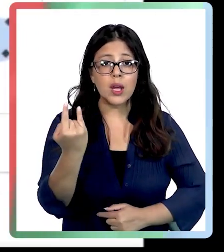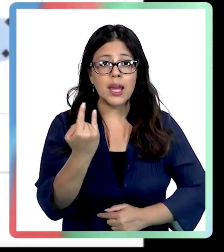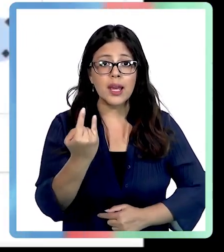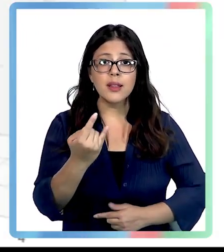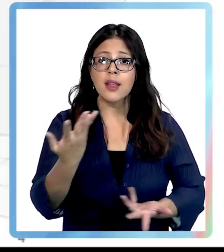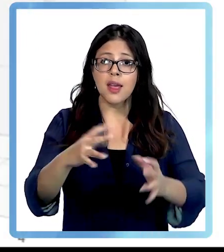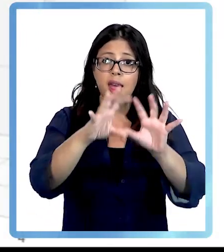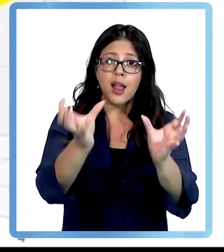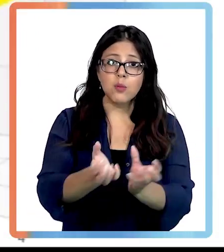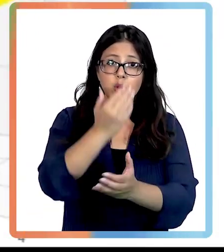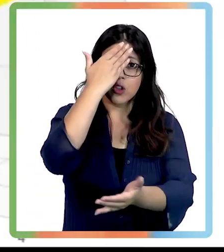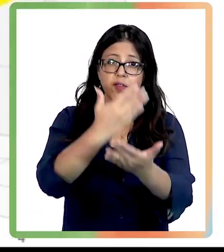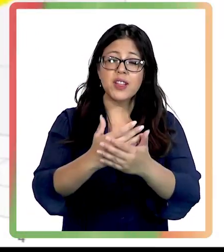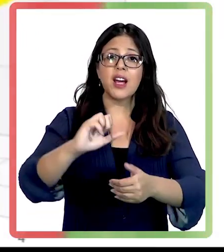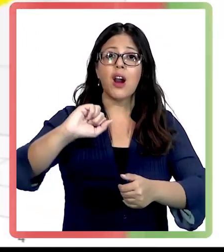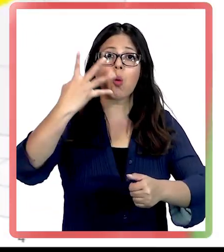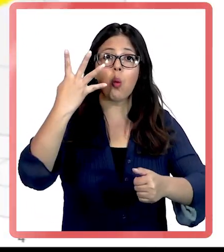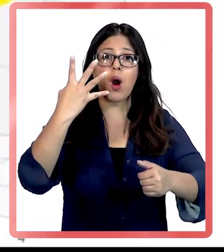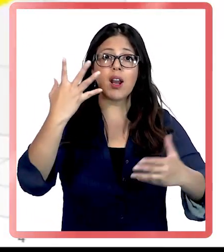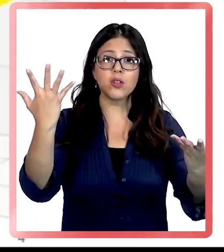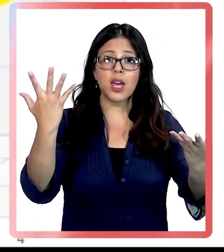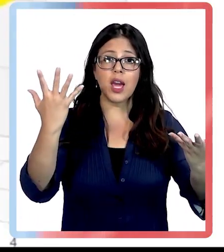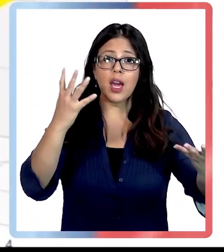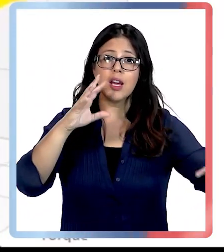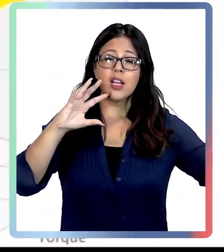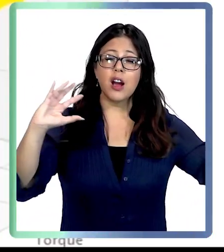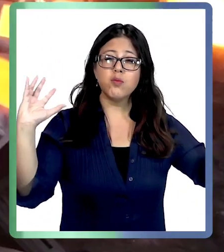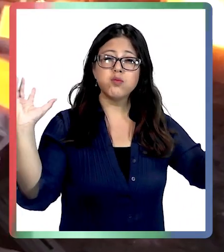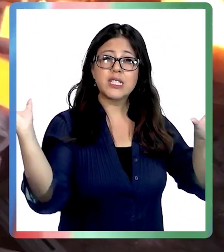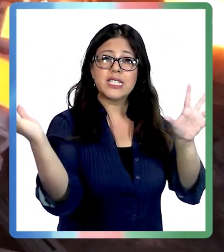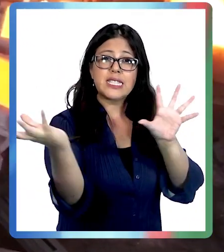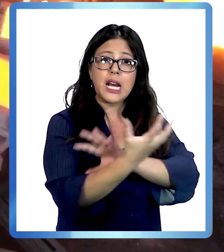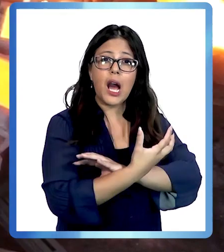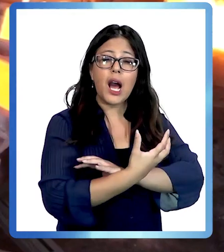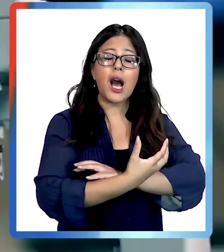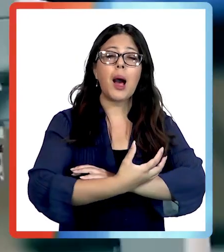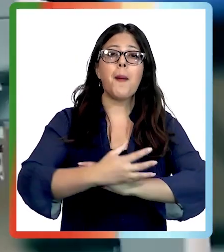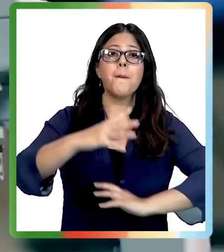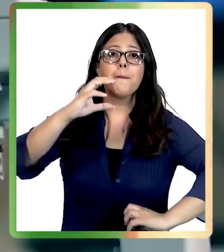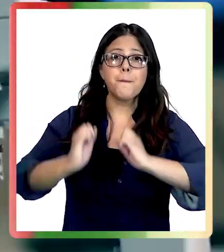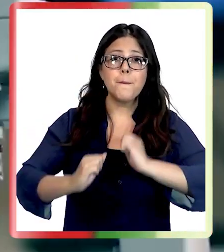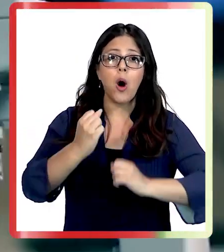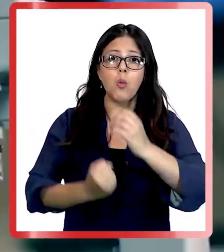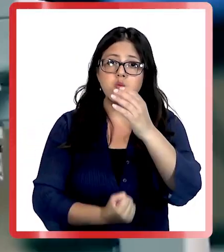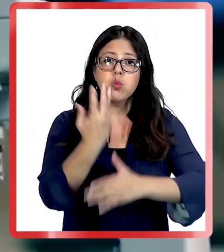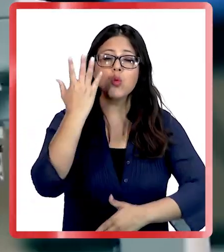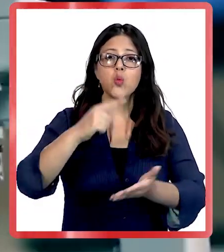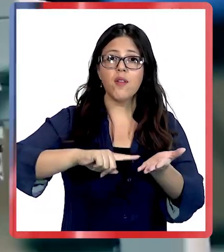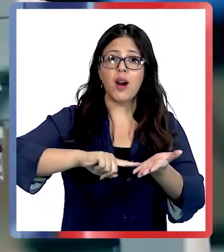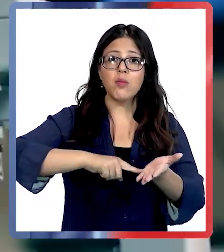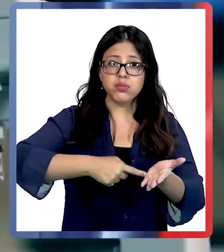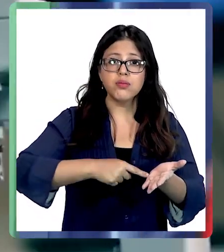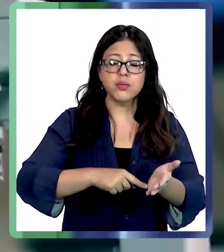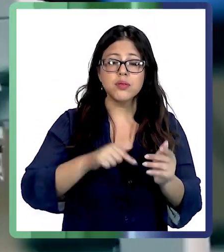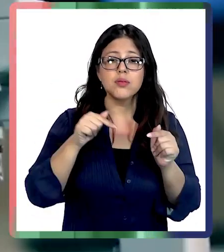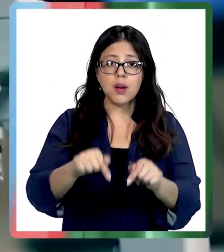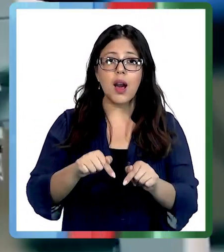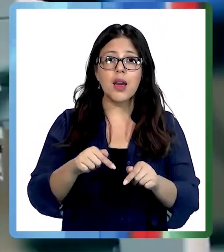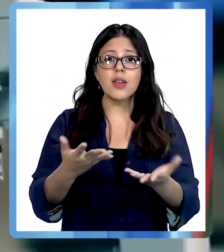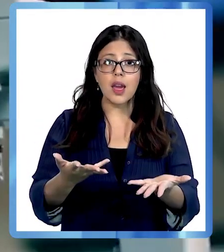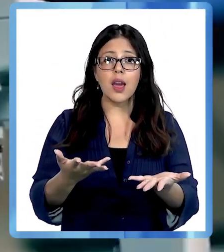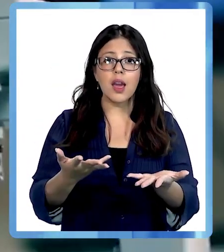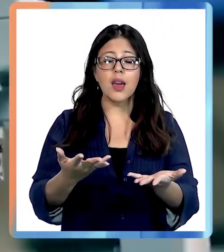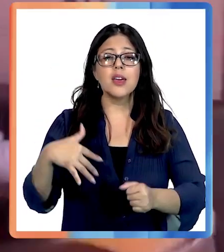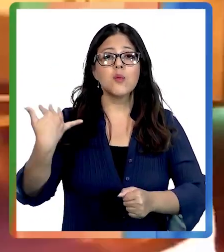impulsada vertiginosamente por las nuevas tecnologías que será una impresionante fuente creadora de empleos solo en América